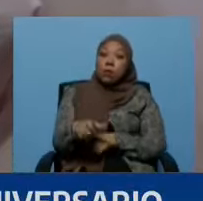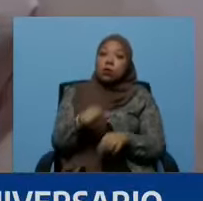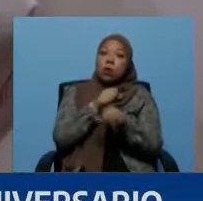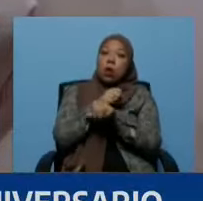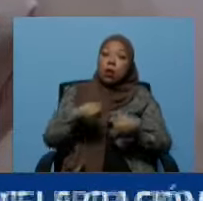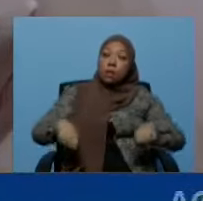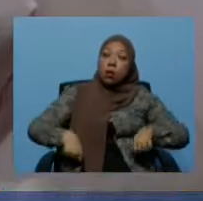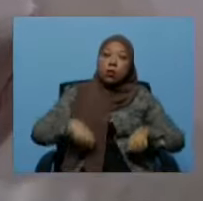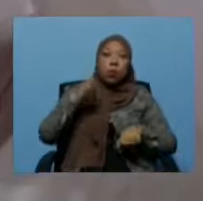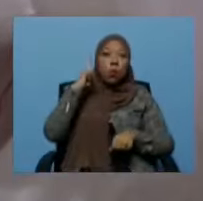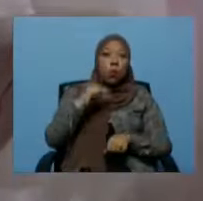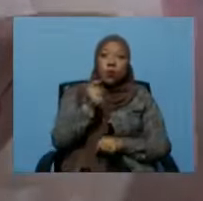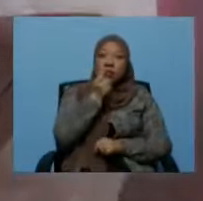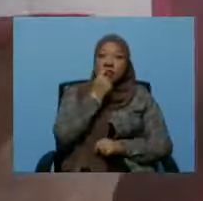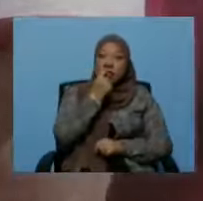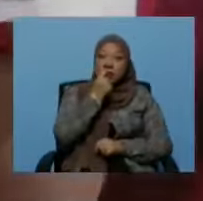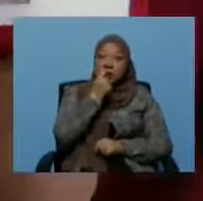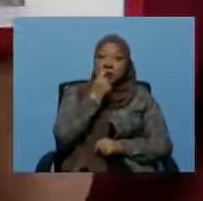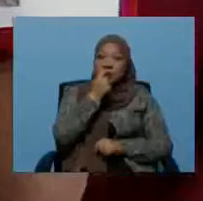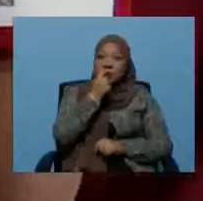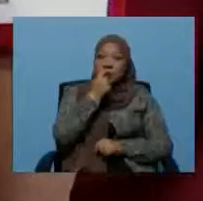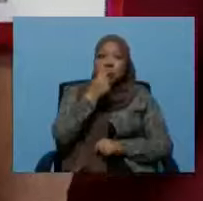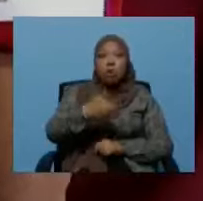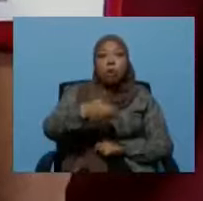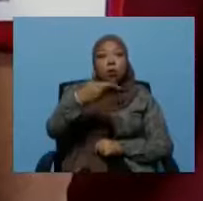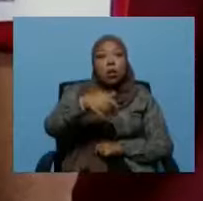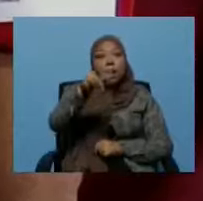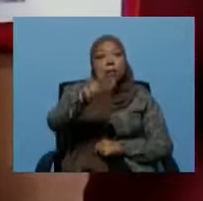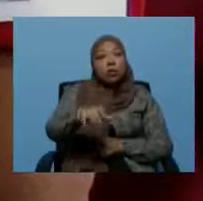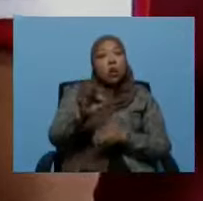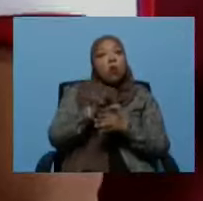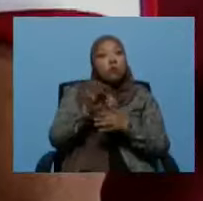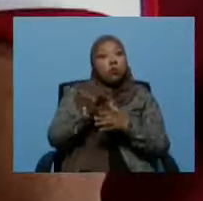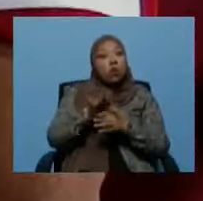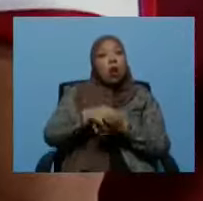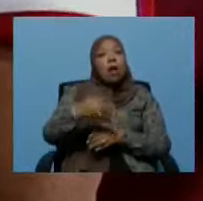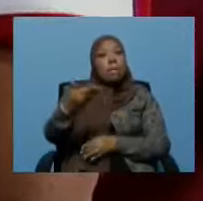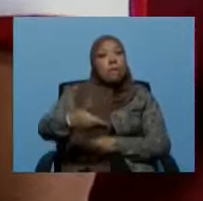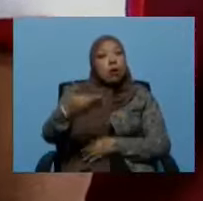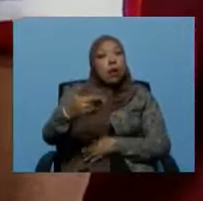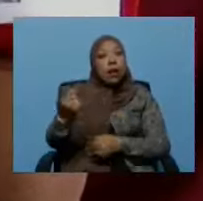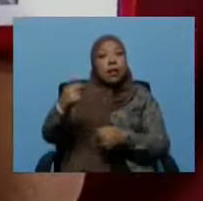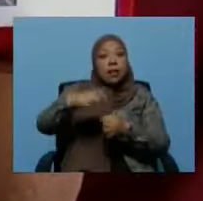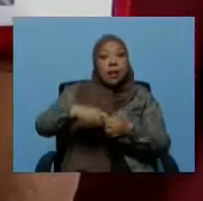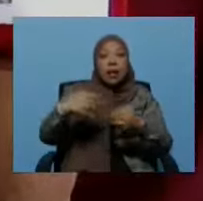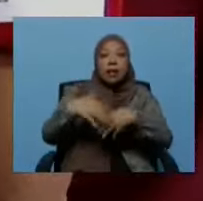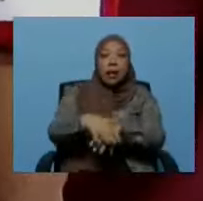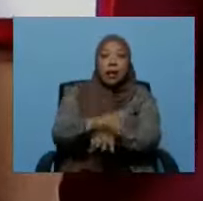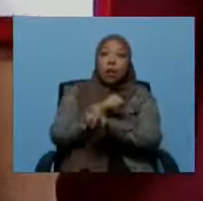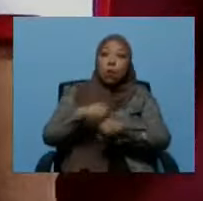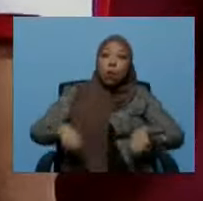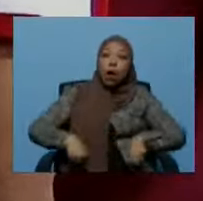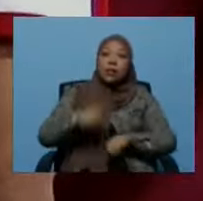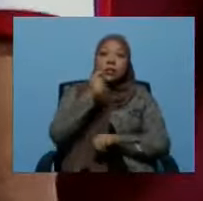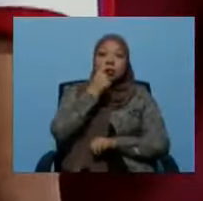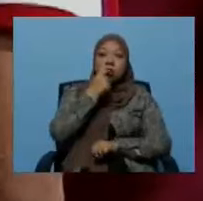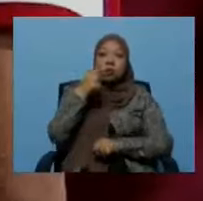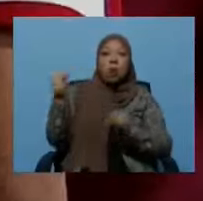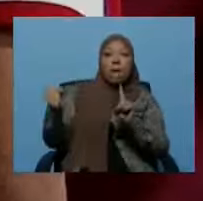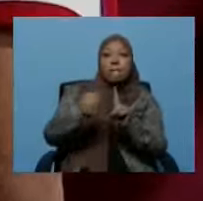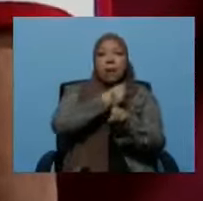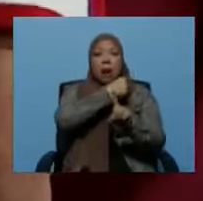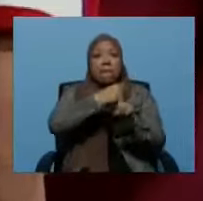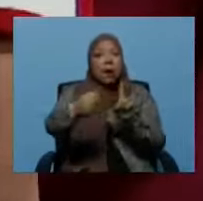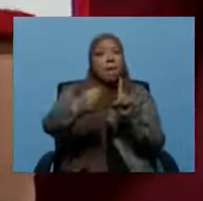la condecoración a estos importantes funcionarios e integrantes de la Guardia Nacional Bolivariana que fueron